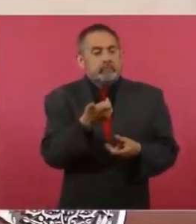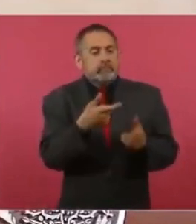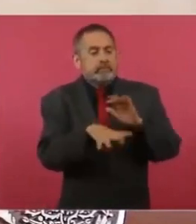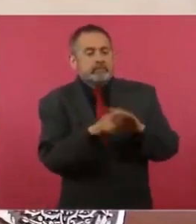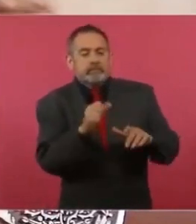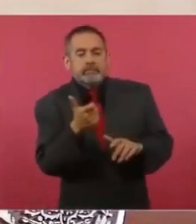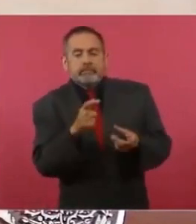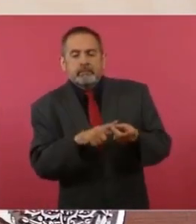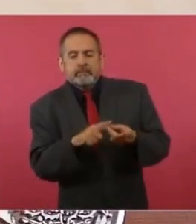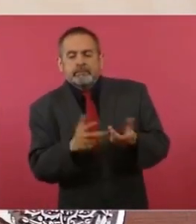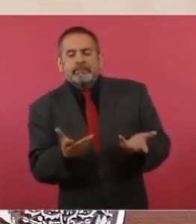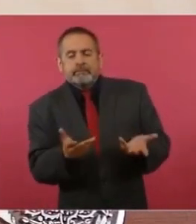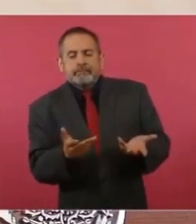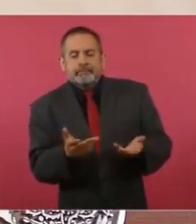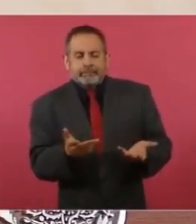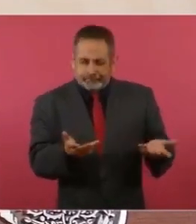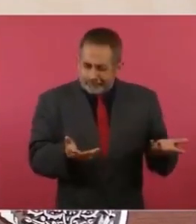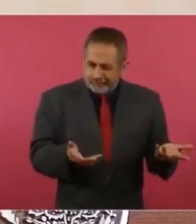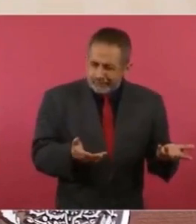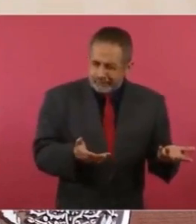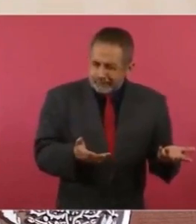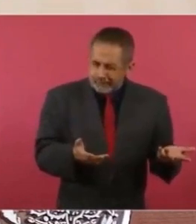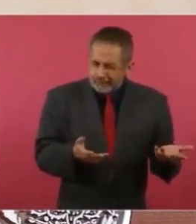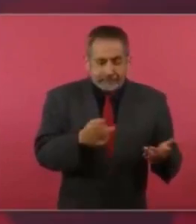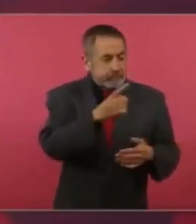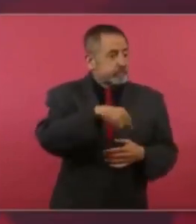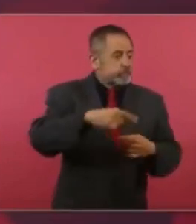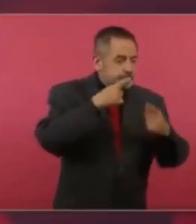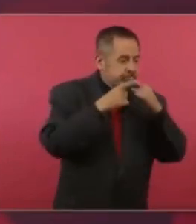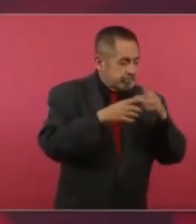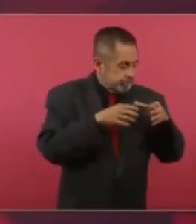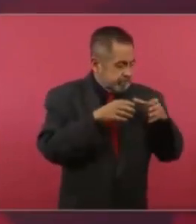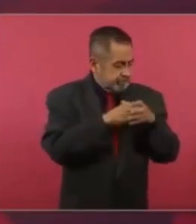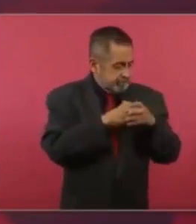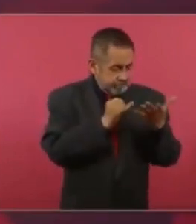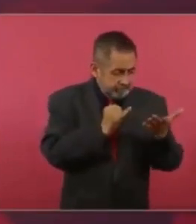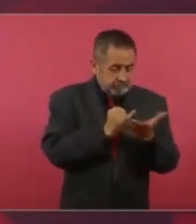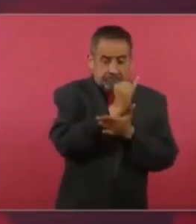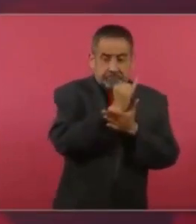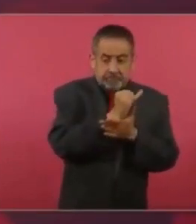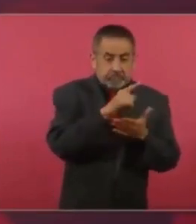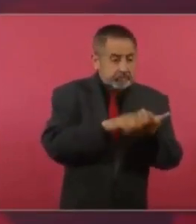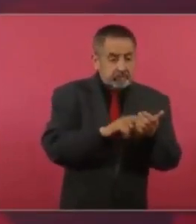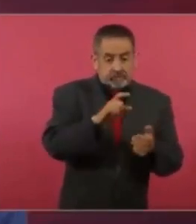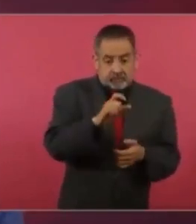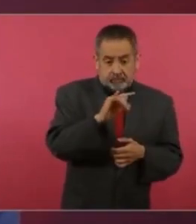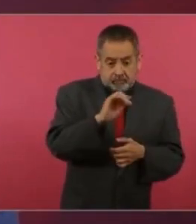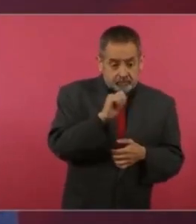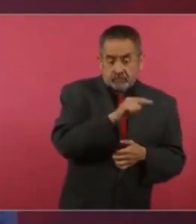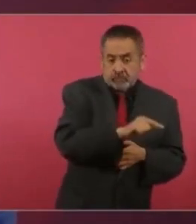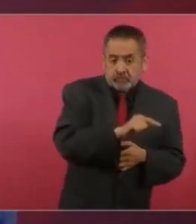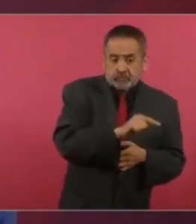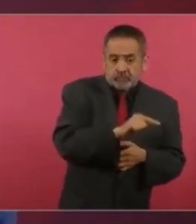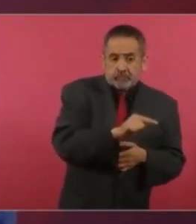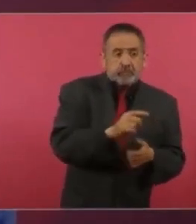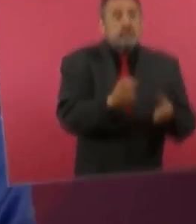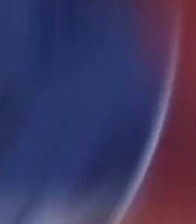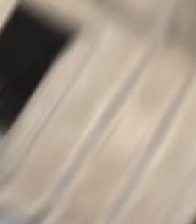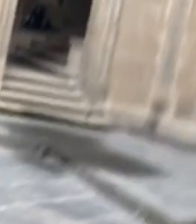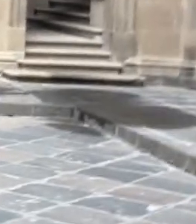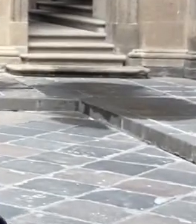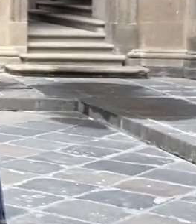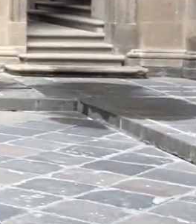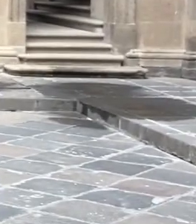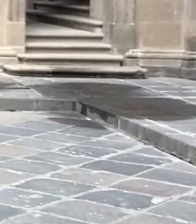sea, cuando deciden que va a ser Xochitl, ¿a cuánto se compromete?